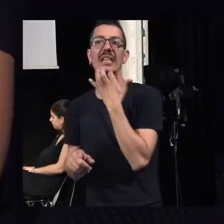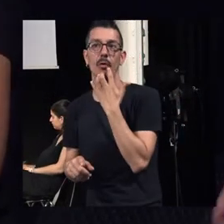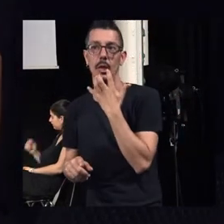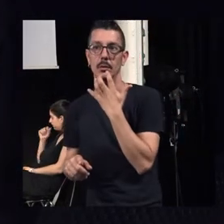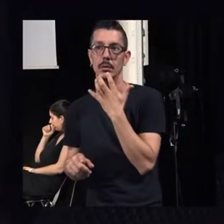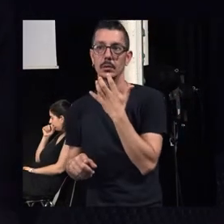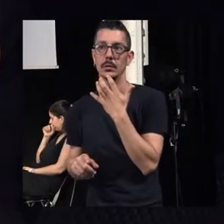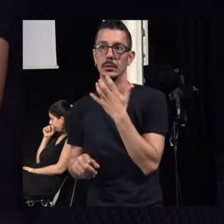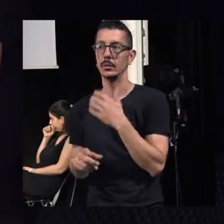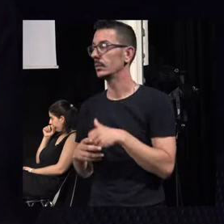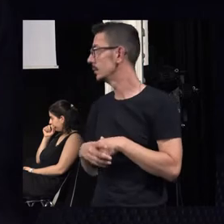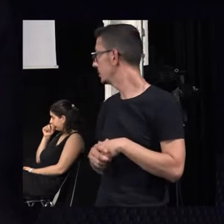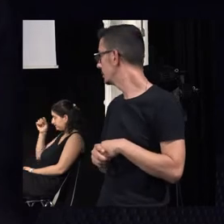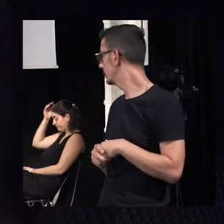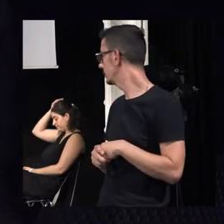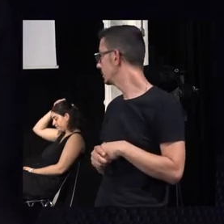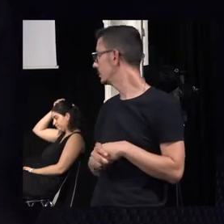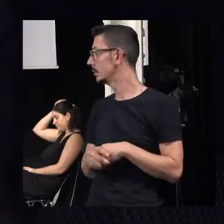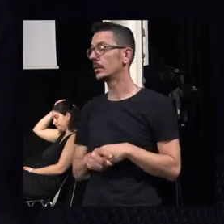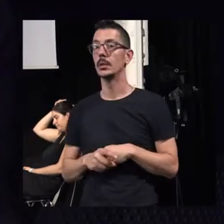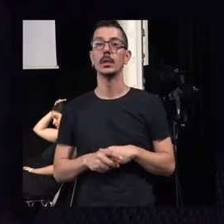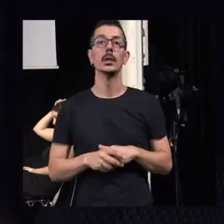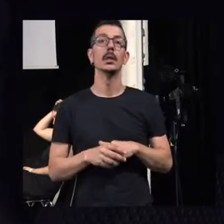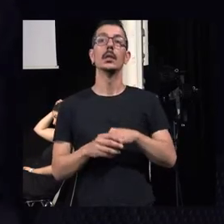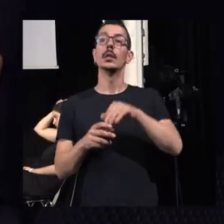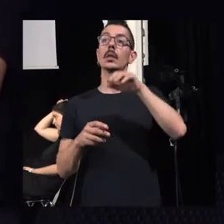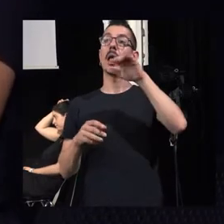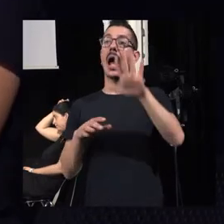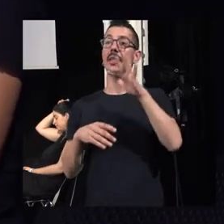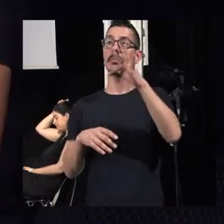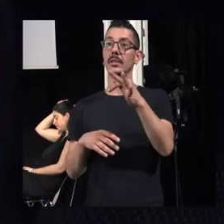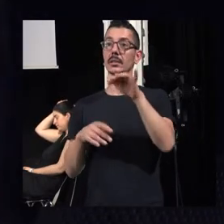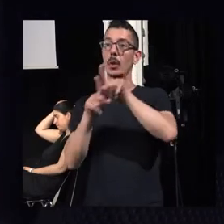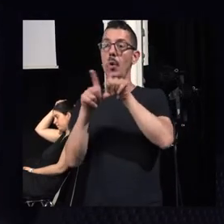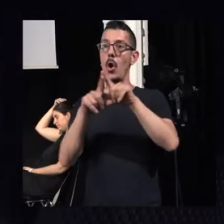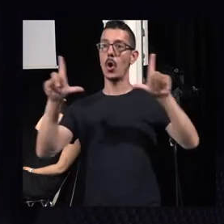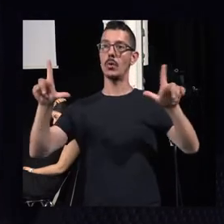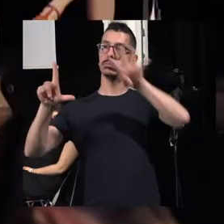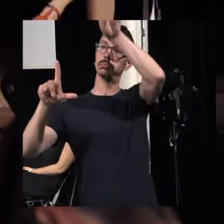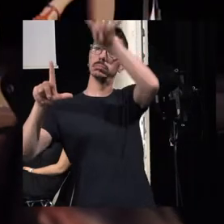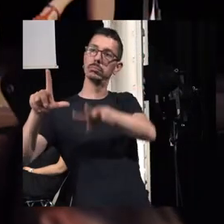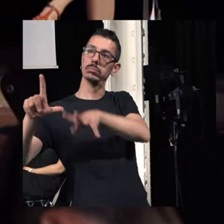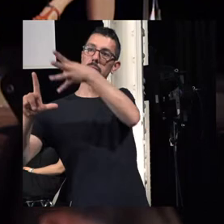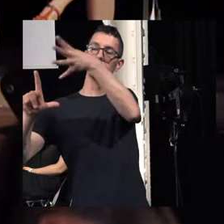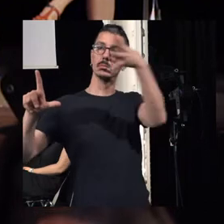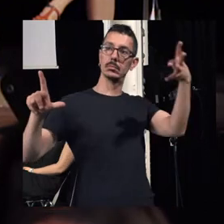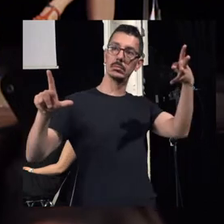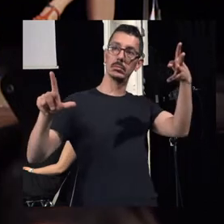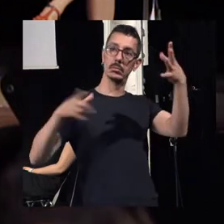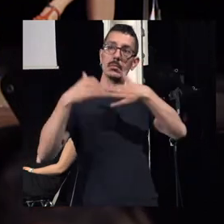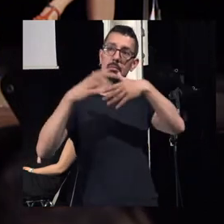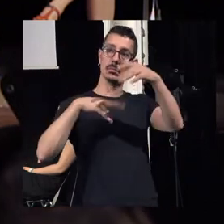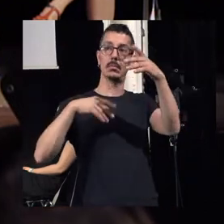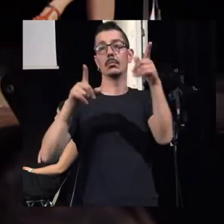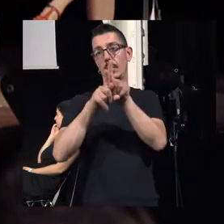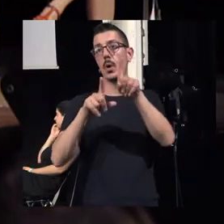Porque el tablero no es liso ni unicolor, sino que es cuadriculado, y está en esta matriz, digamos, clasista, heteronormativa,